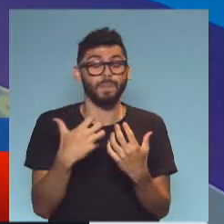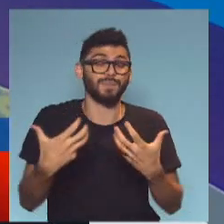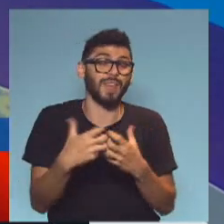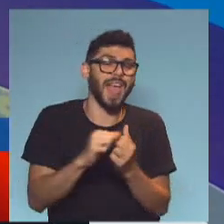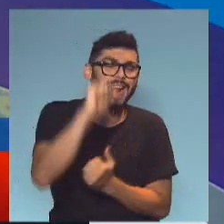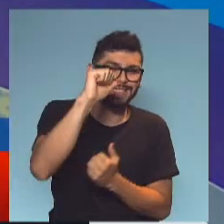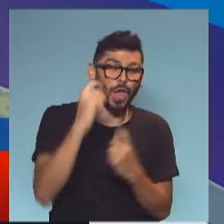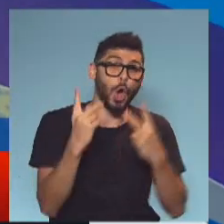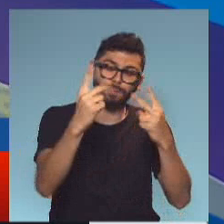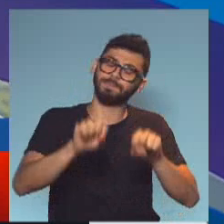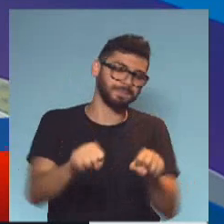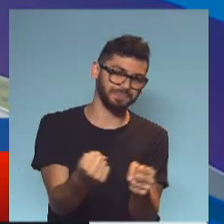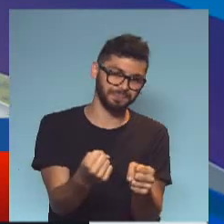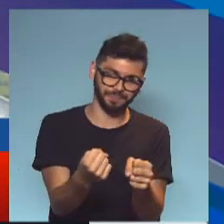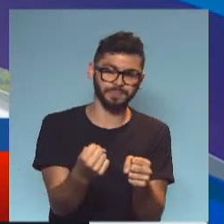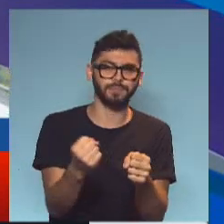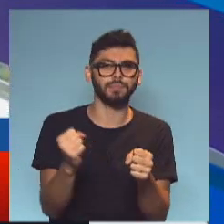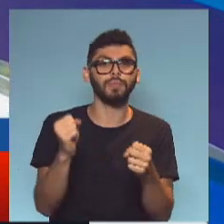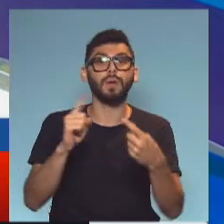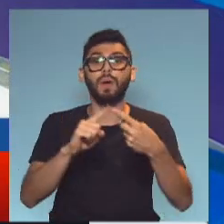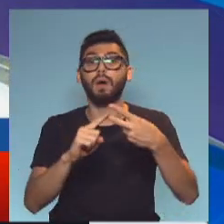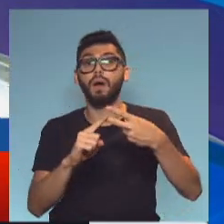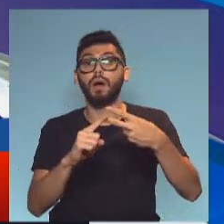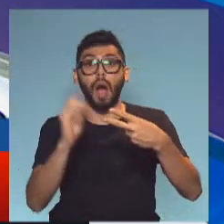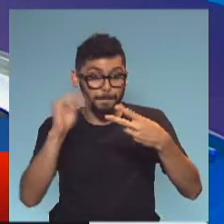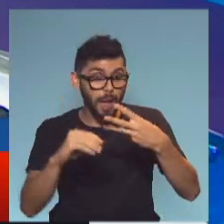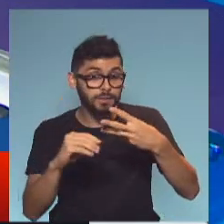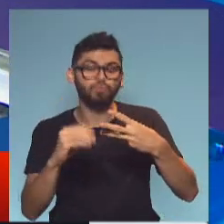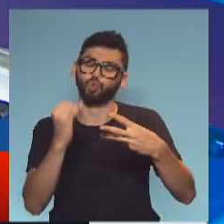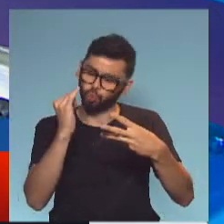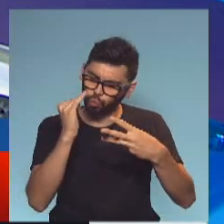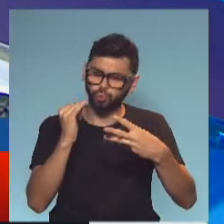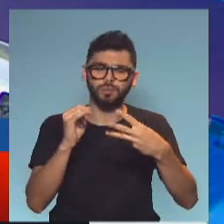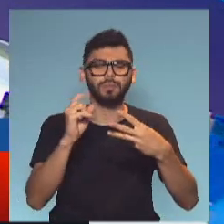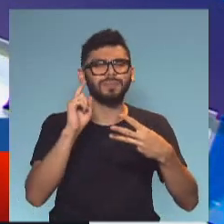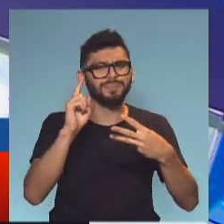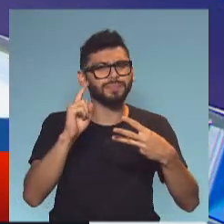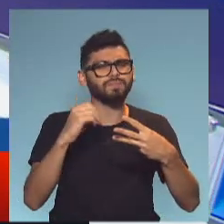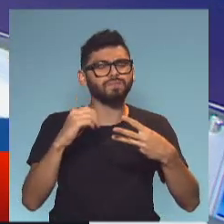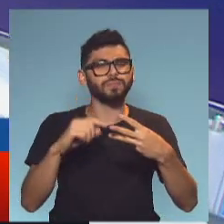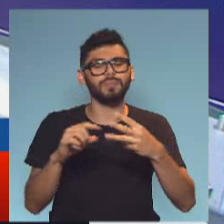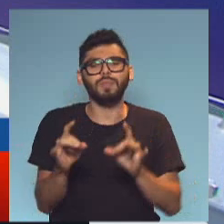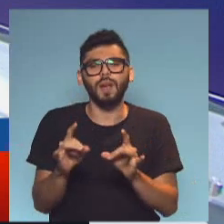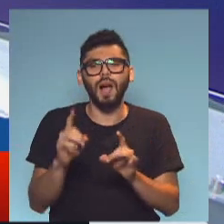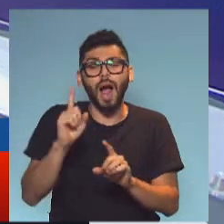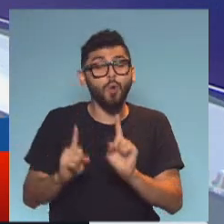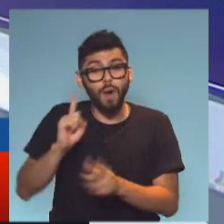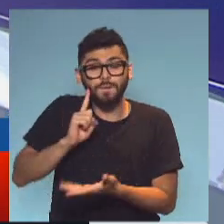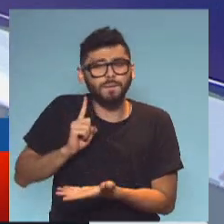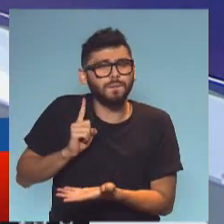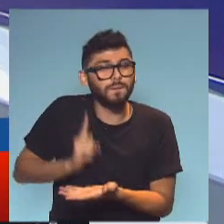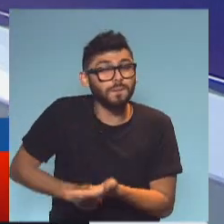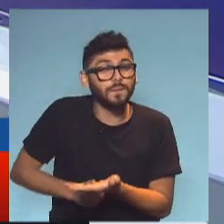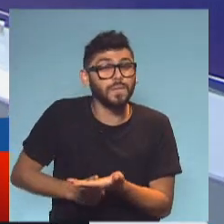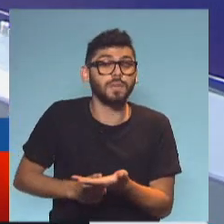de egresados. Ariel, otro de los puntos en estas restricciones, pero hay más. Claro, hay que tener en cuenta que hay restricciones que estarán